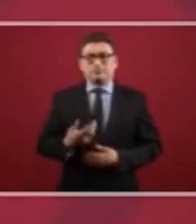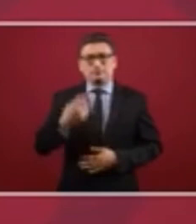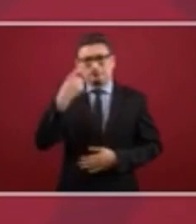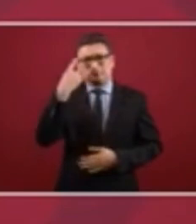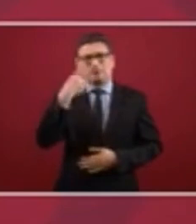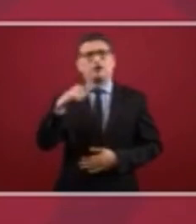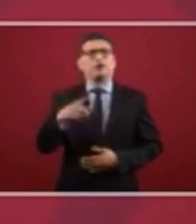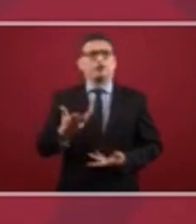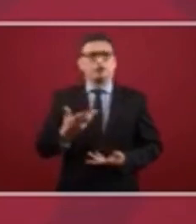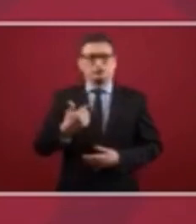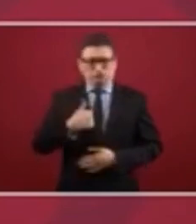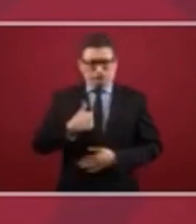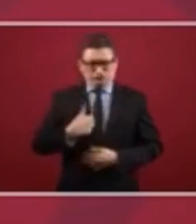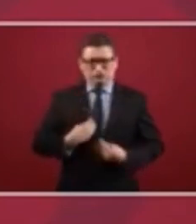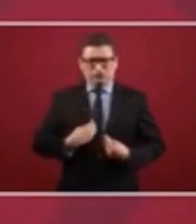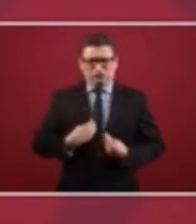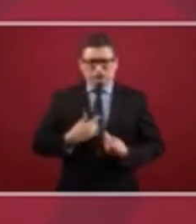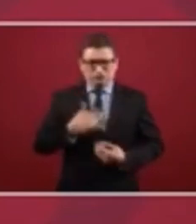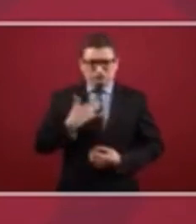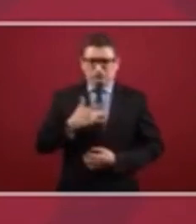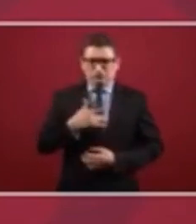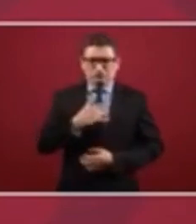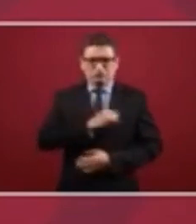Estoy al 100.